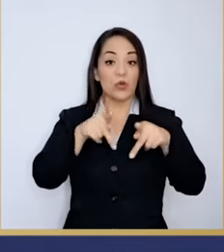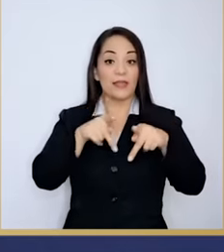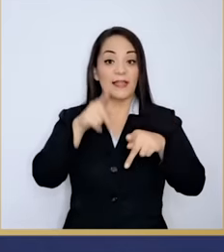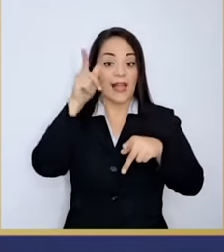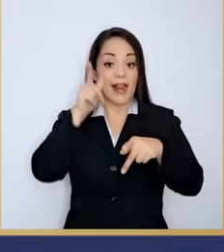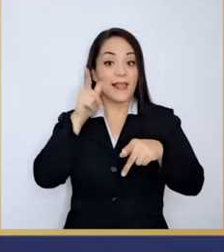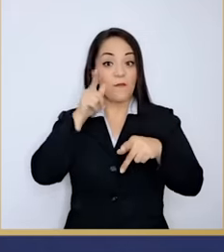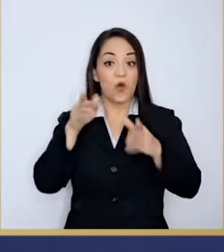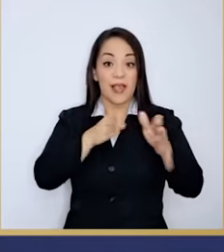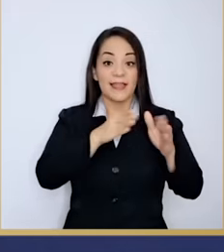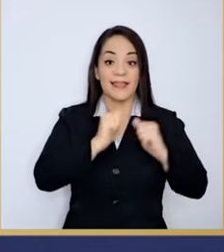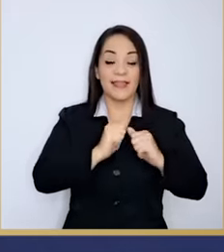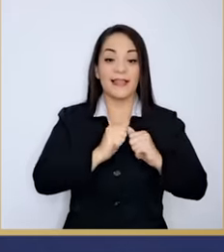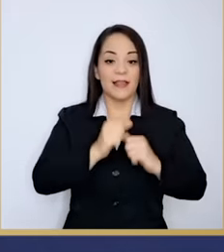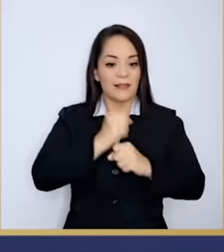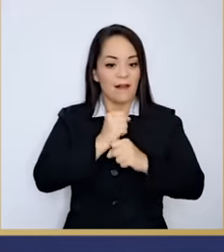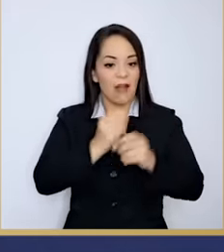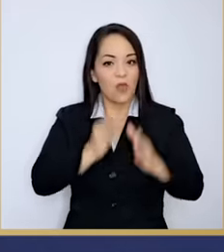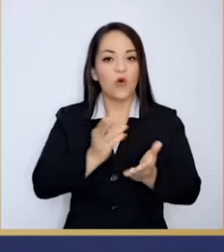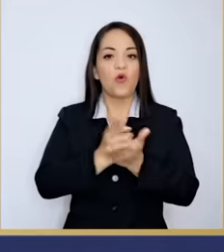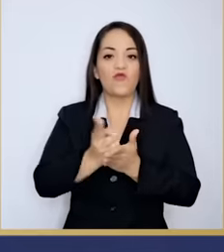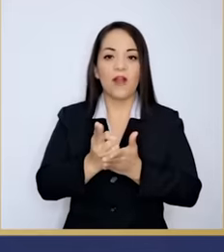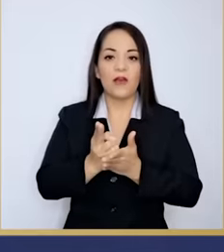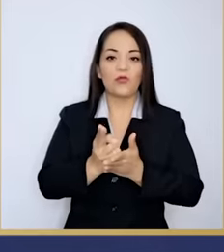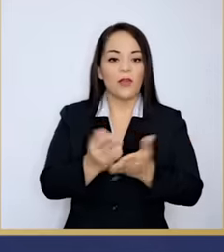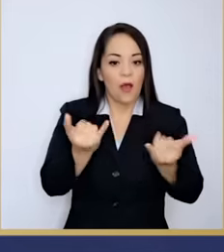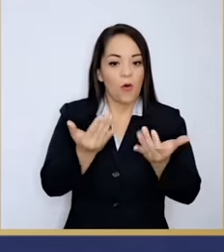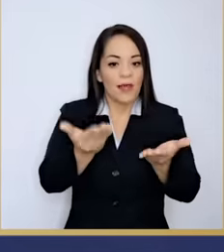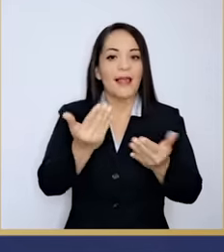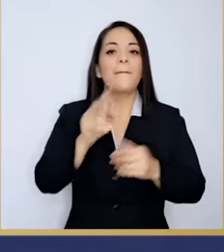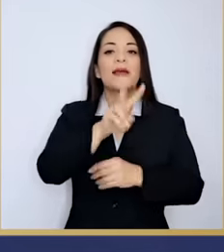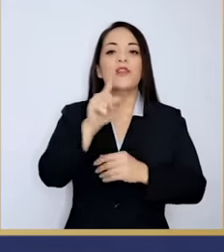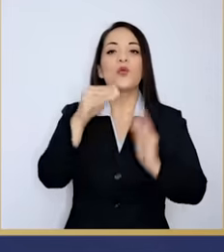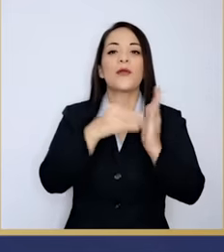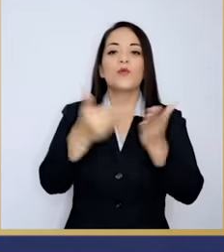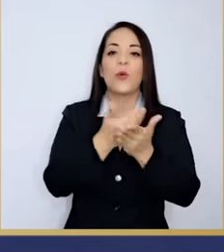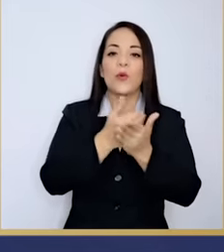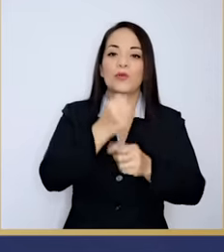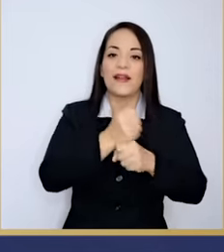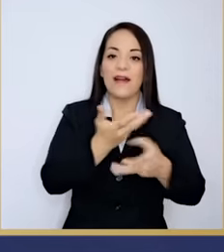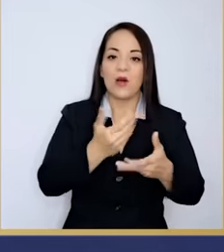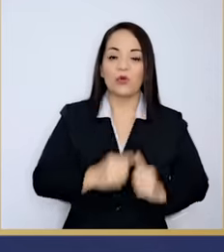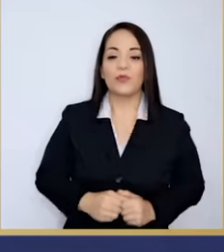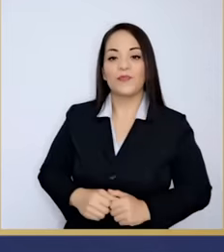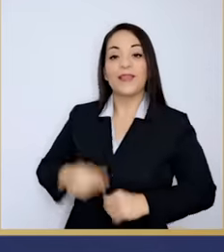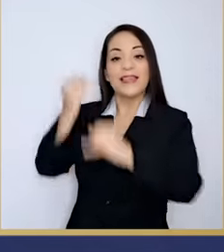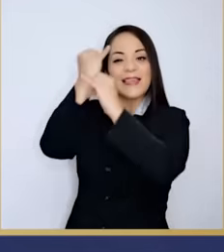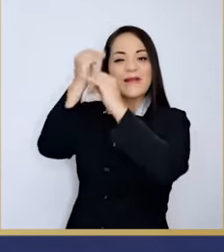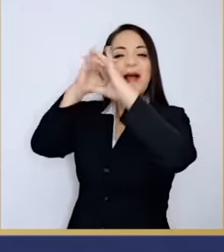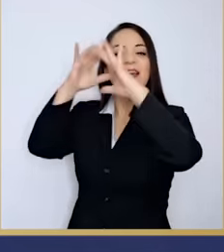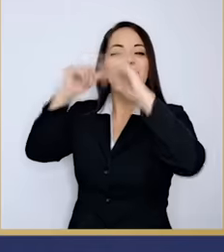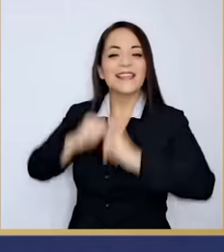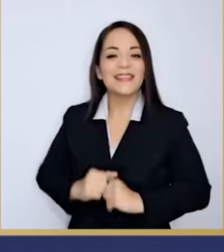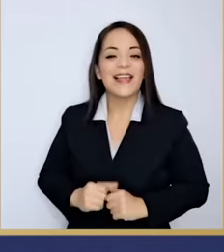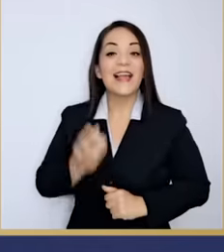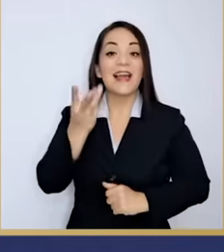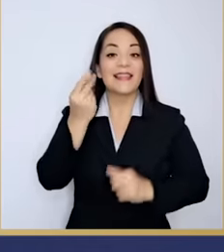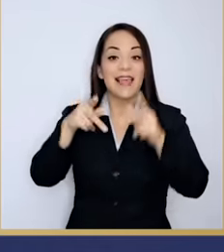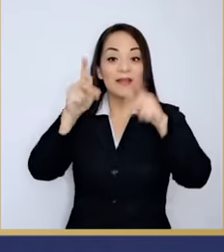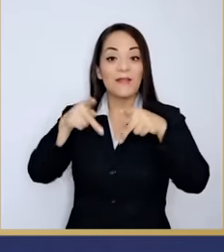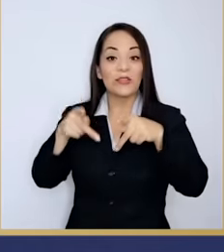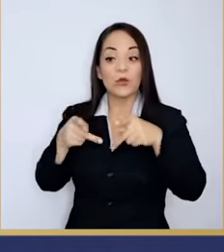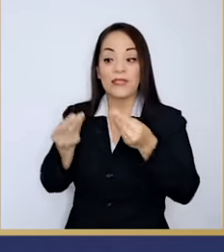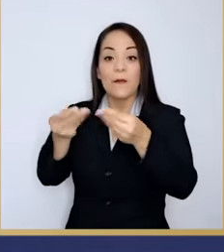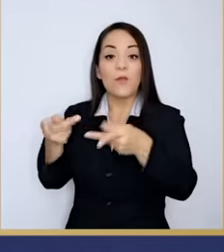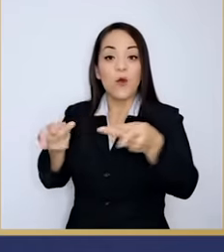la gente honrada y pulseadora de Limón cuente con 20,000 nuevos empleos? Imagínense,